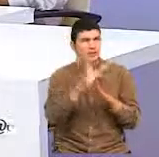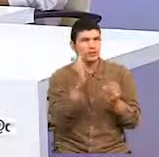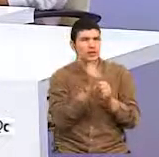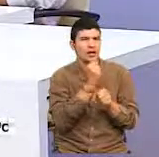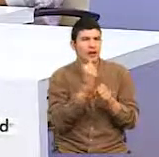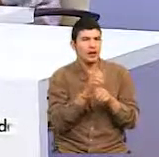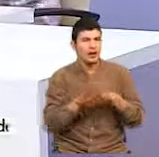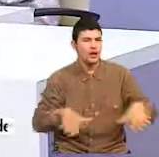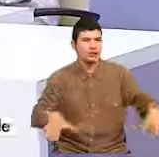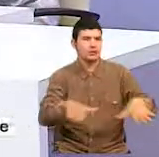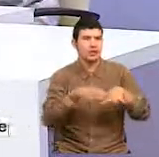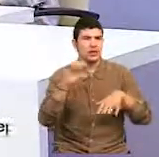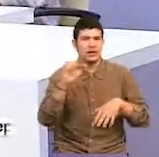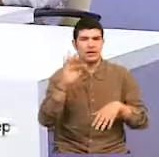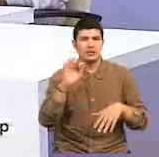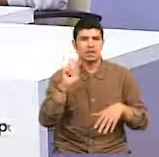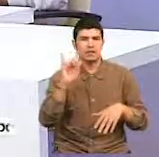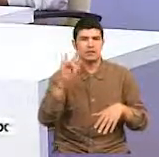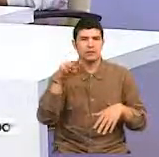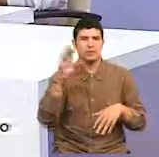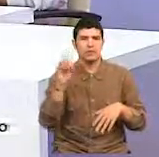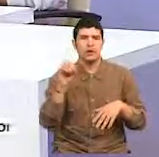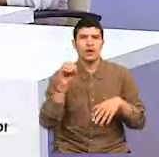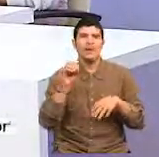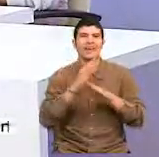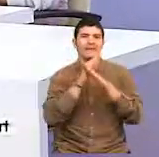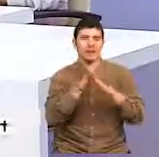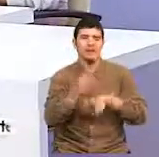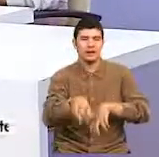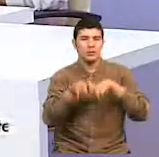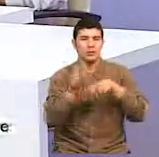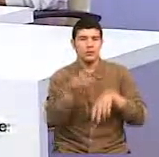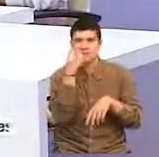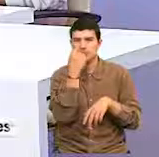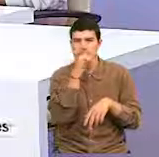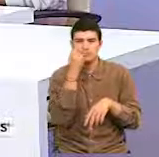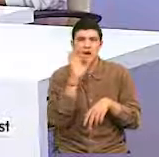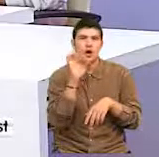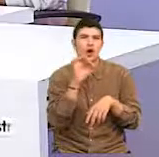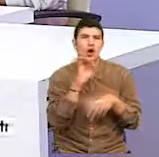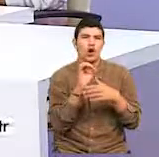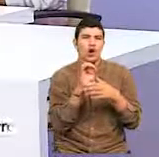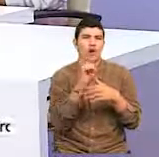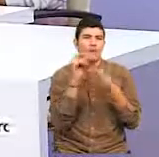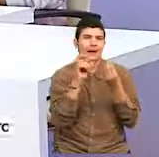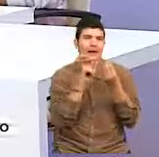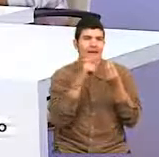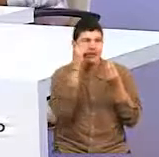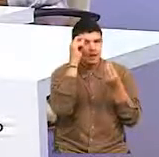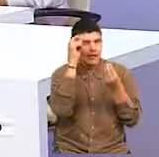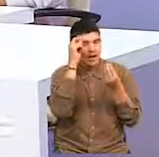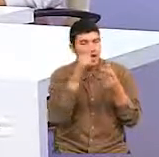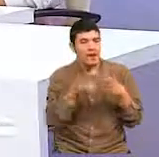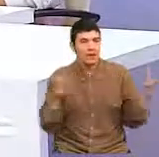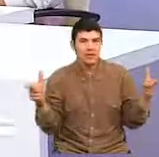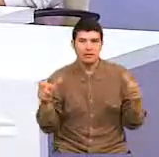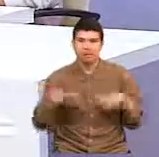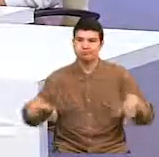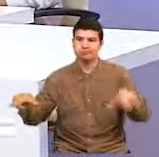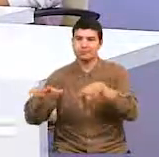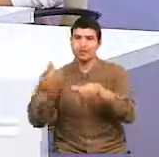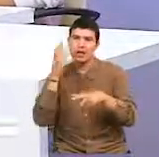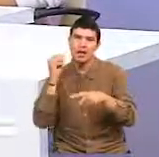zona del Catatumbo para evitar que los cultivos de coco, de marihuana, sigan aumentando en esta zona y que los laboratorios se sigan presentando